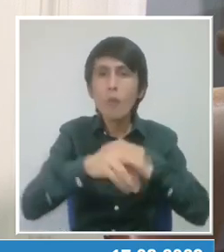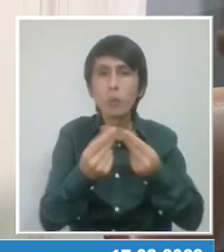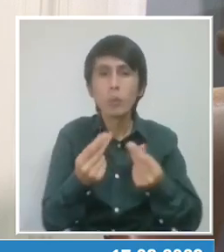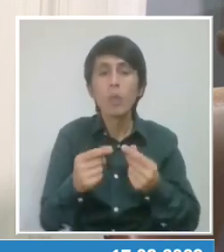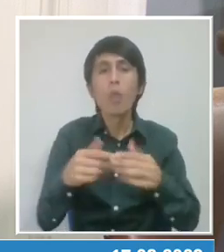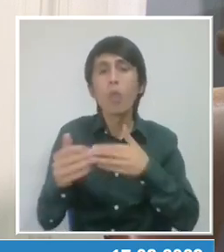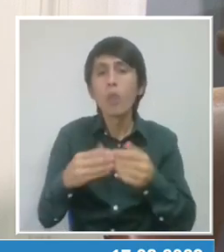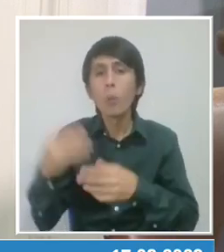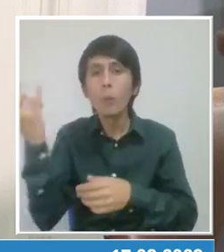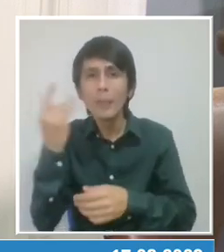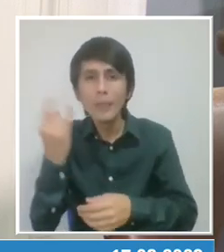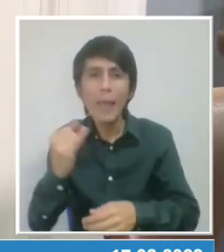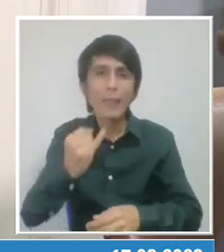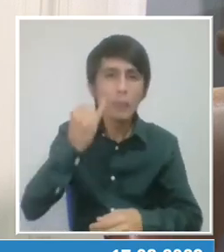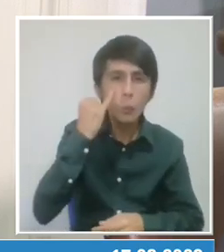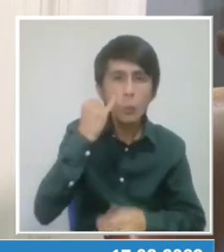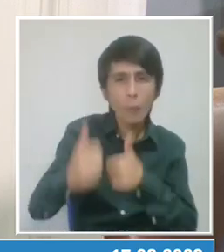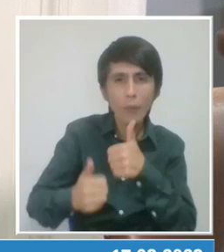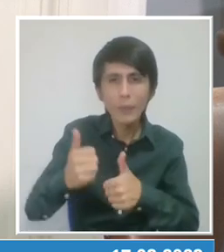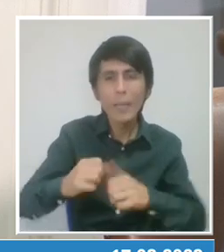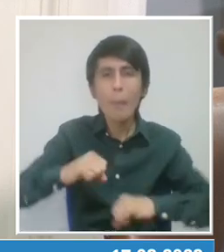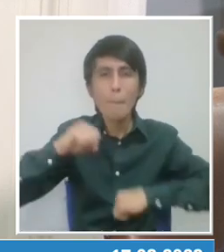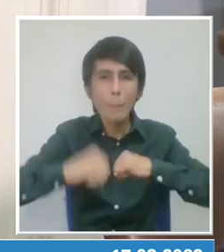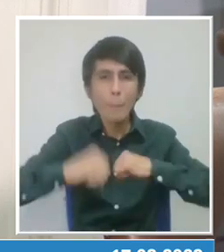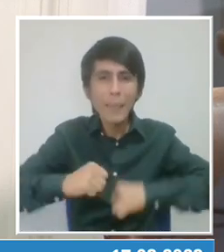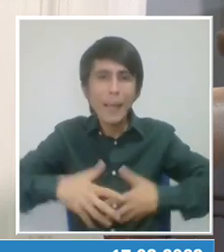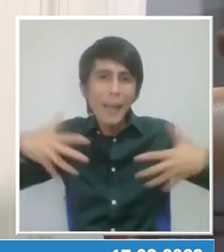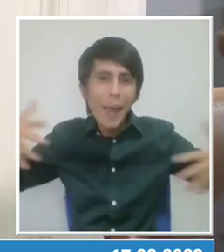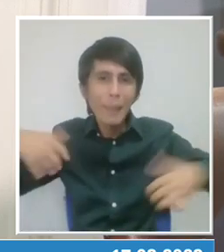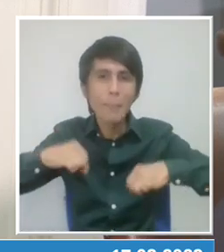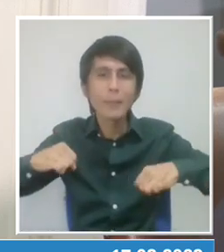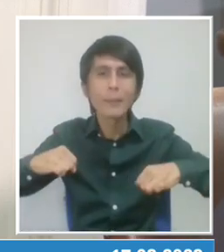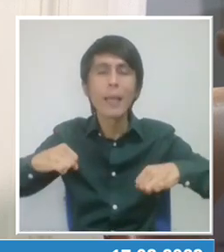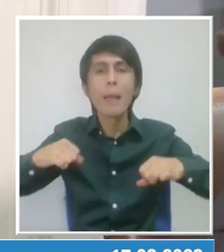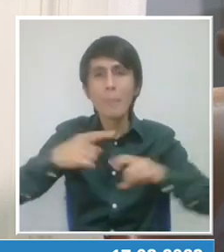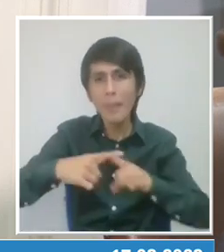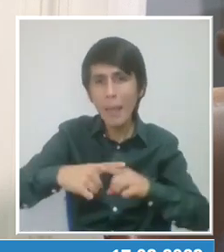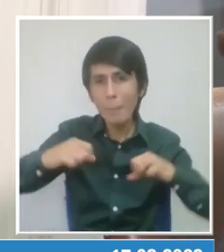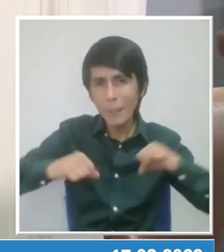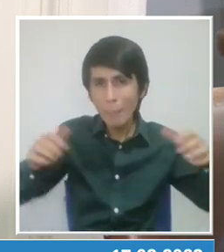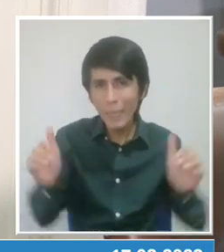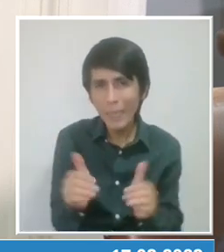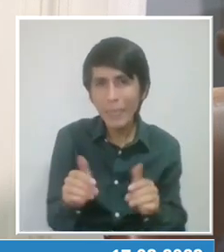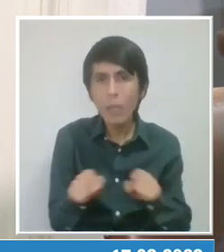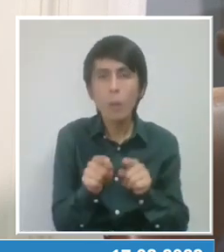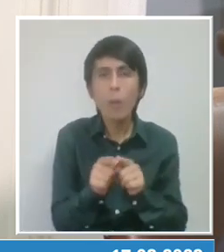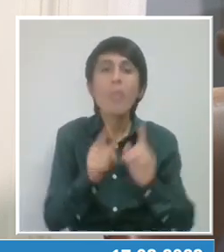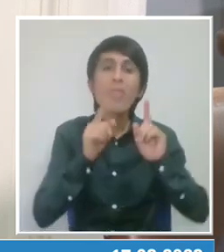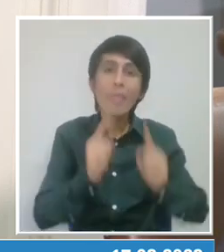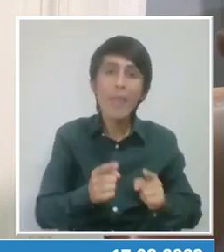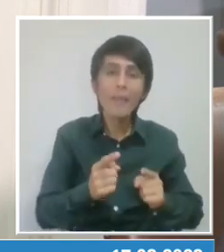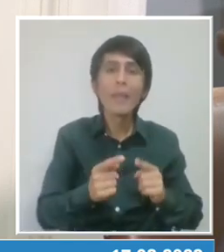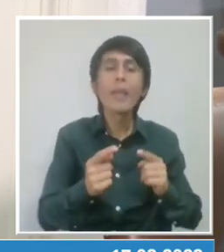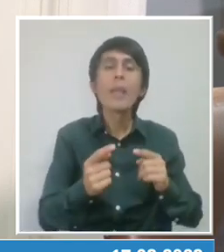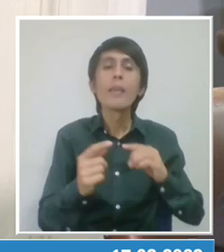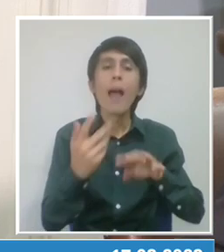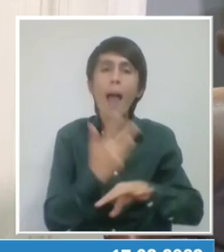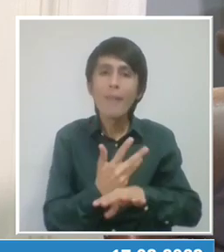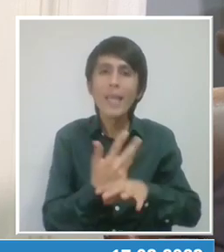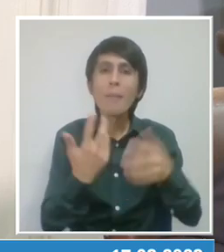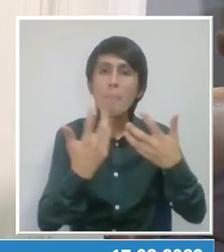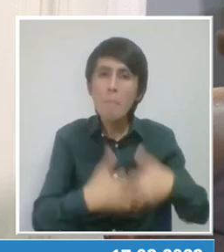grandes, pequeñas y microempresas, que se contemplen mecanismos e instrumentos para que se